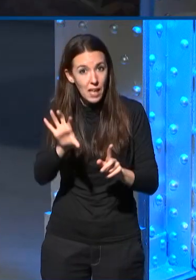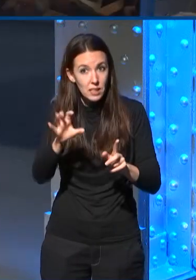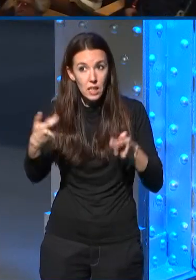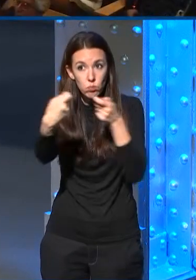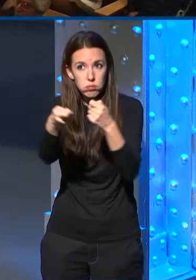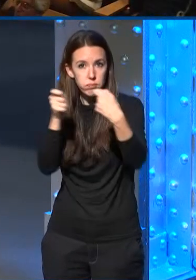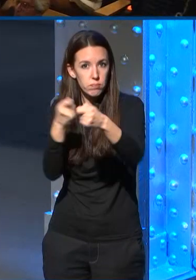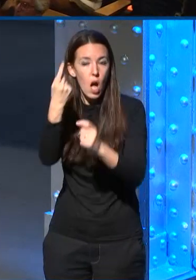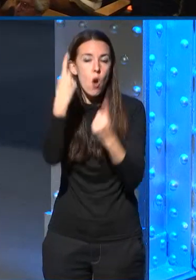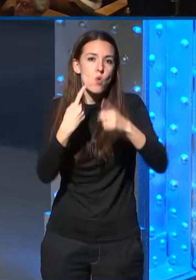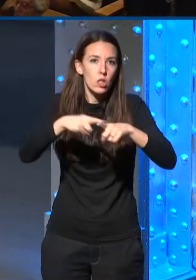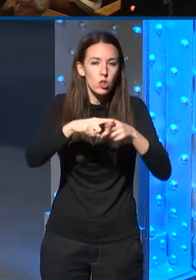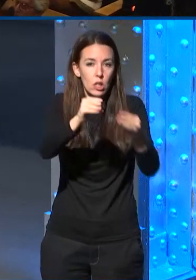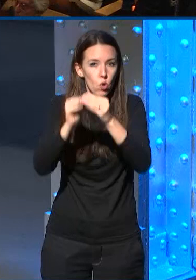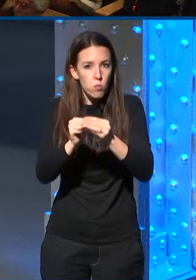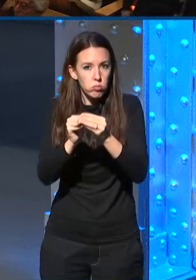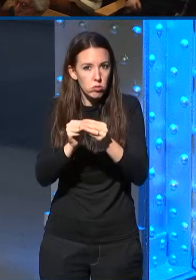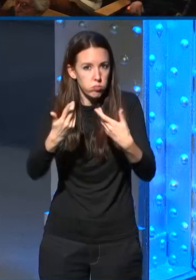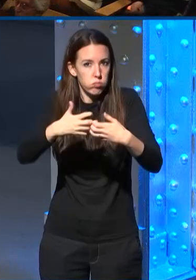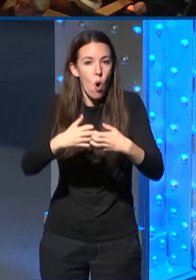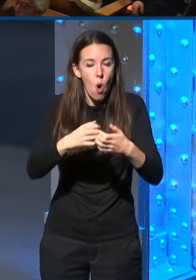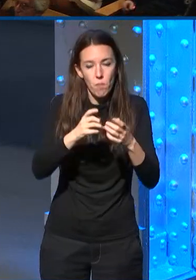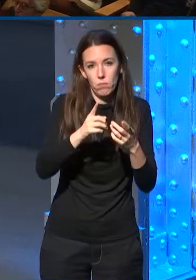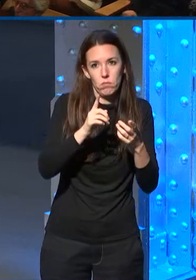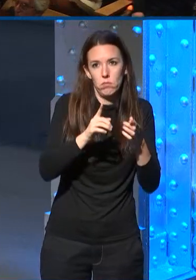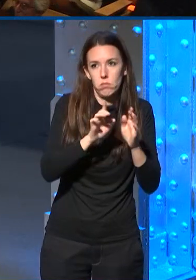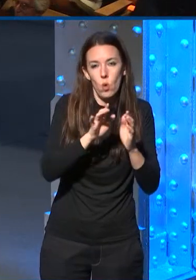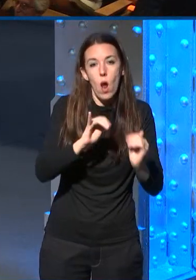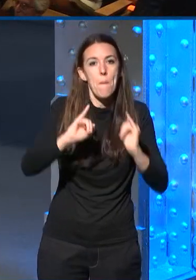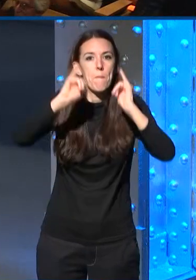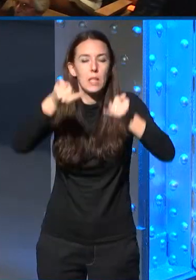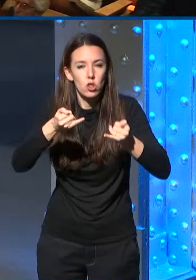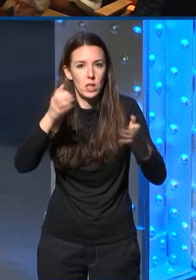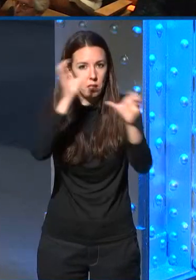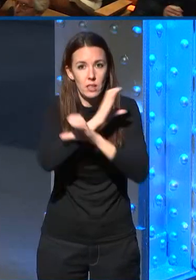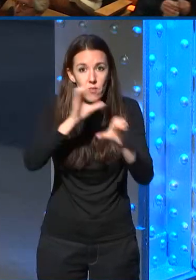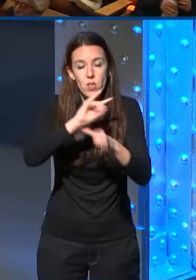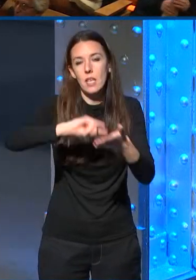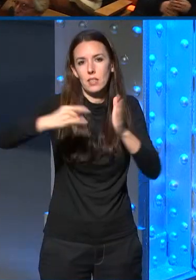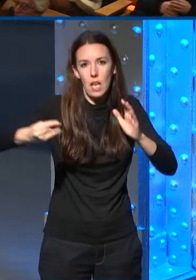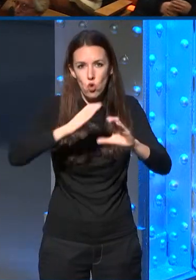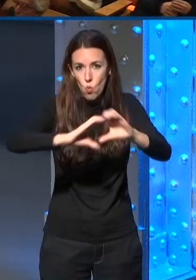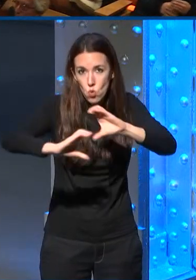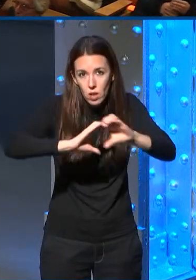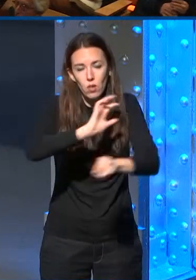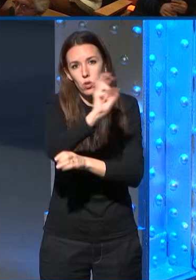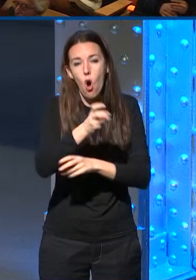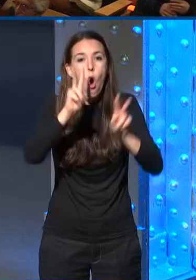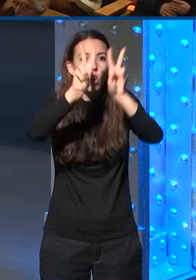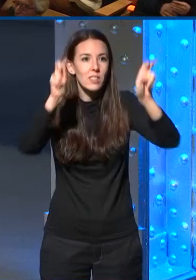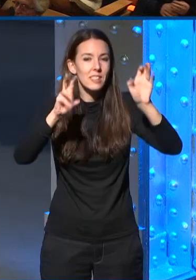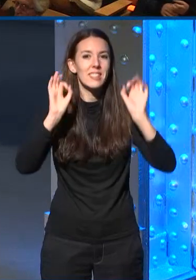se hacen algunas cosas en común, las grandes misiones científicas, de telecomunicación, nuestros temas en